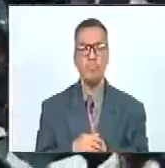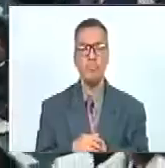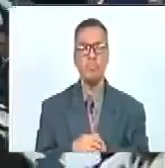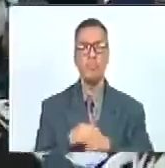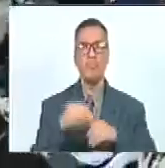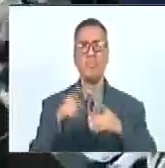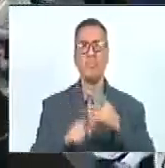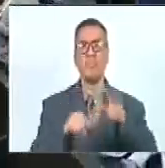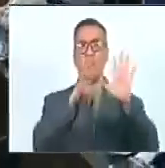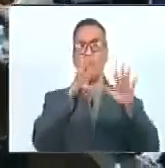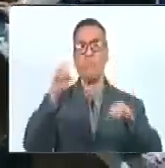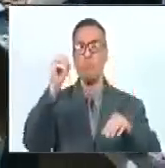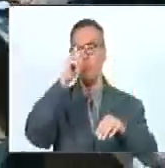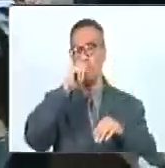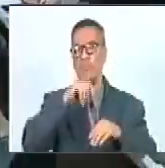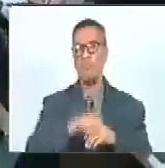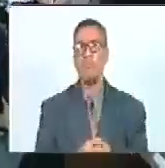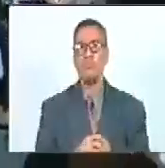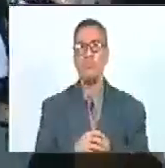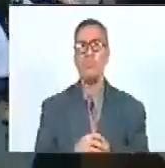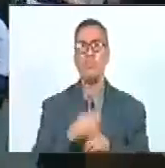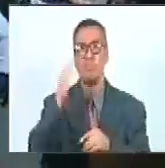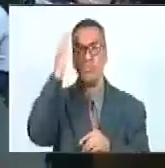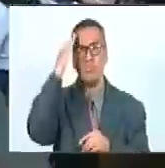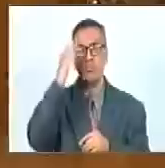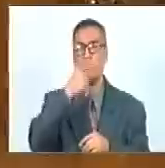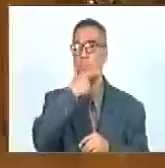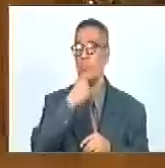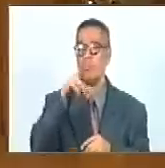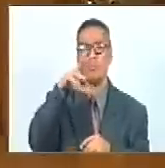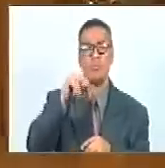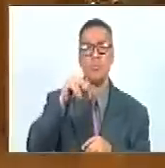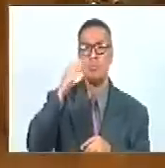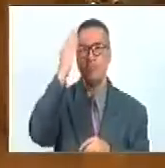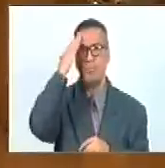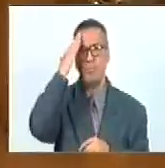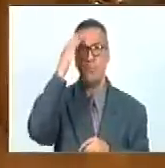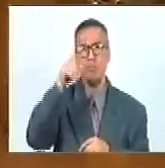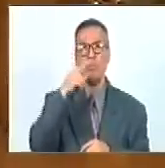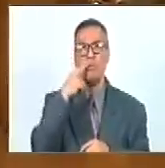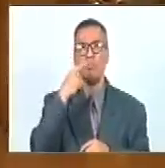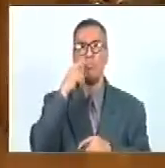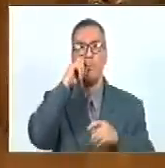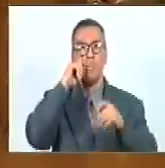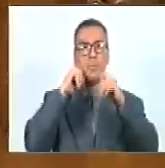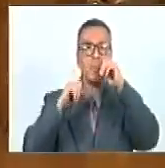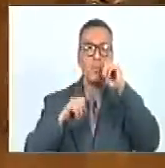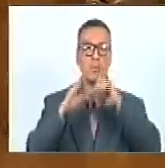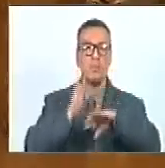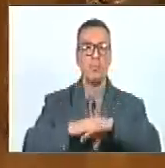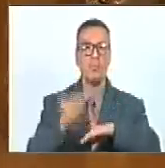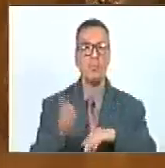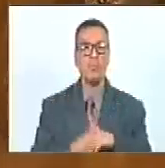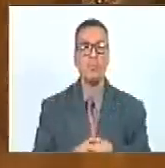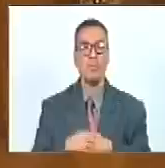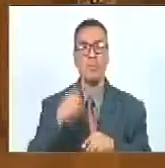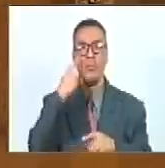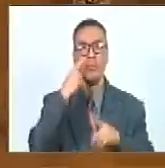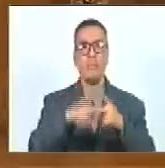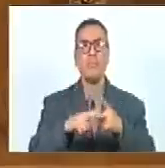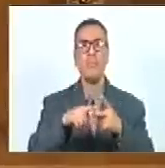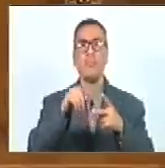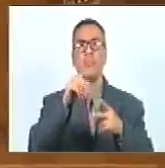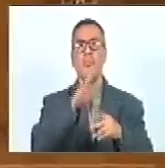son 90 años, que sé que no han sido fáciles. Me sacó las lágrimas porque lo ubico a su